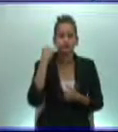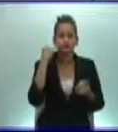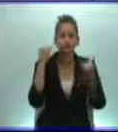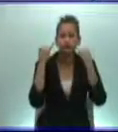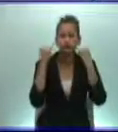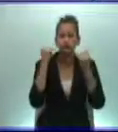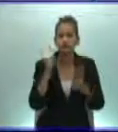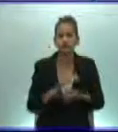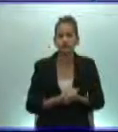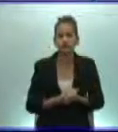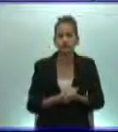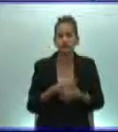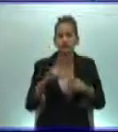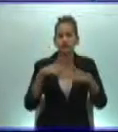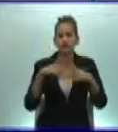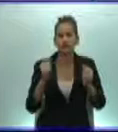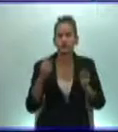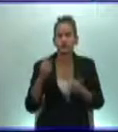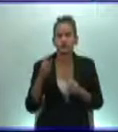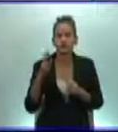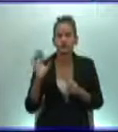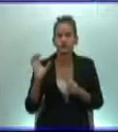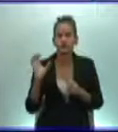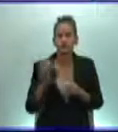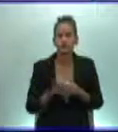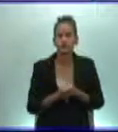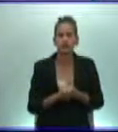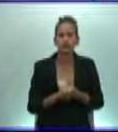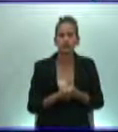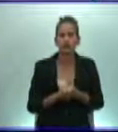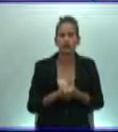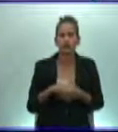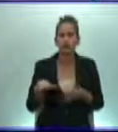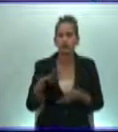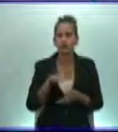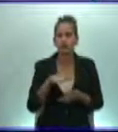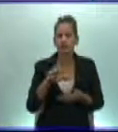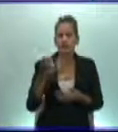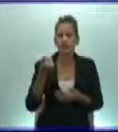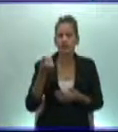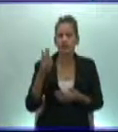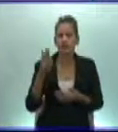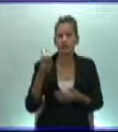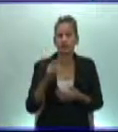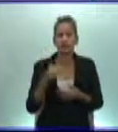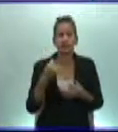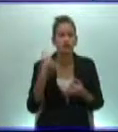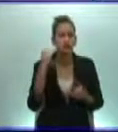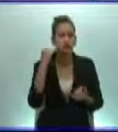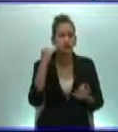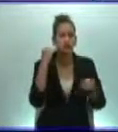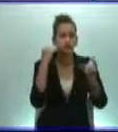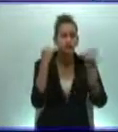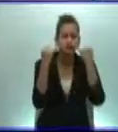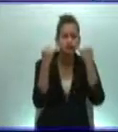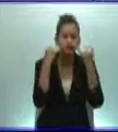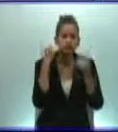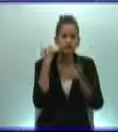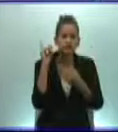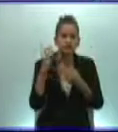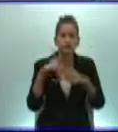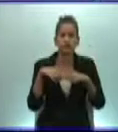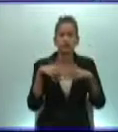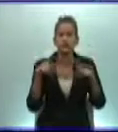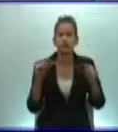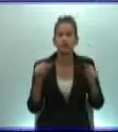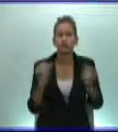que el triángulo ABC se corresponde con la base AB. Vamos a identificar este triángulo en la figura y